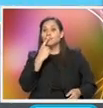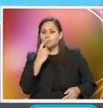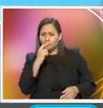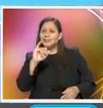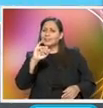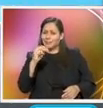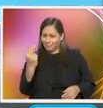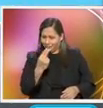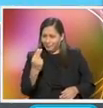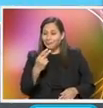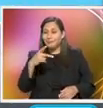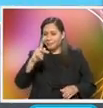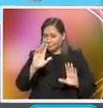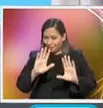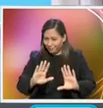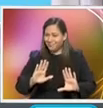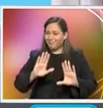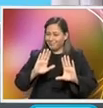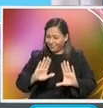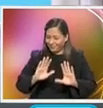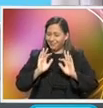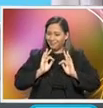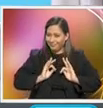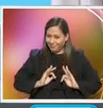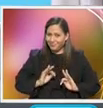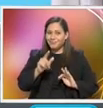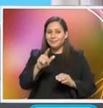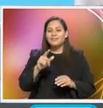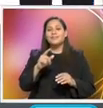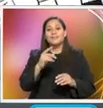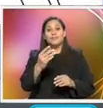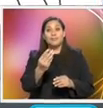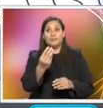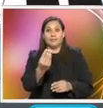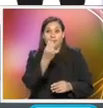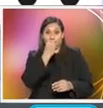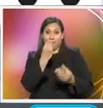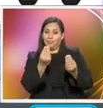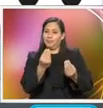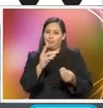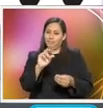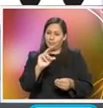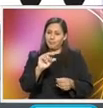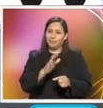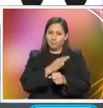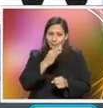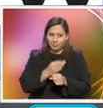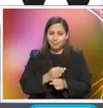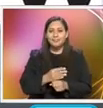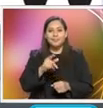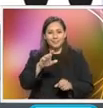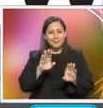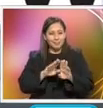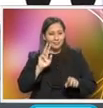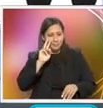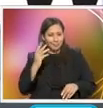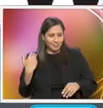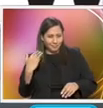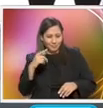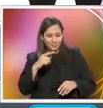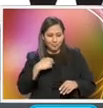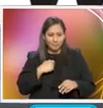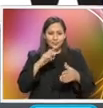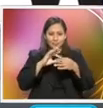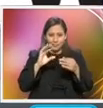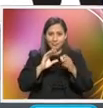lo necesitamos, pero menos consumo, no tanto, ¿no? Y como viste que les